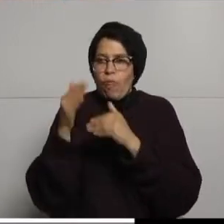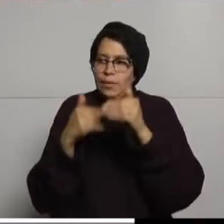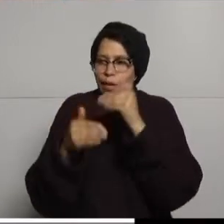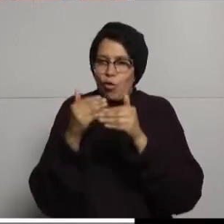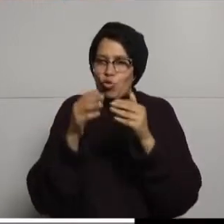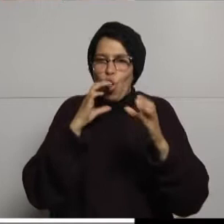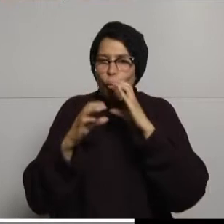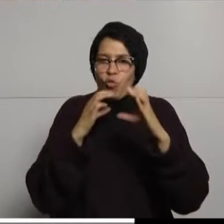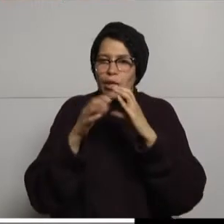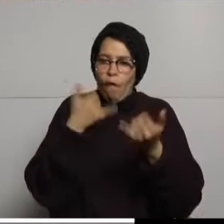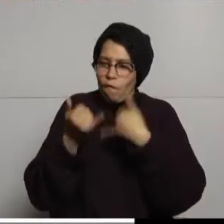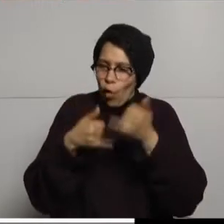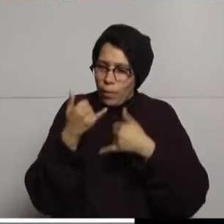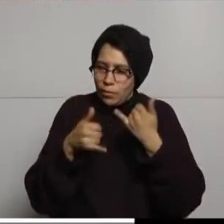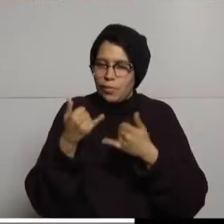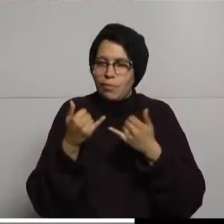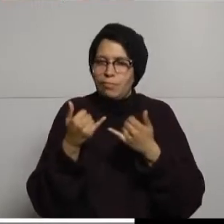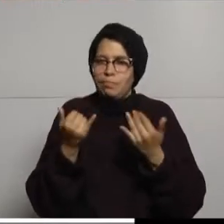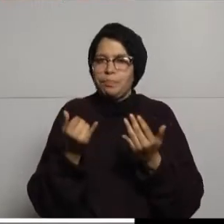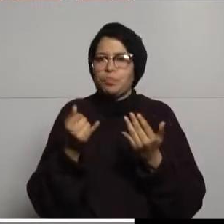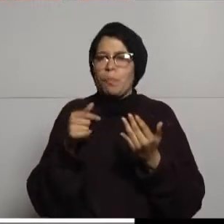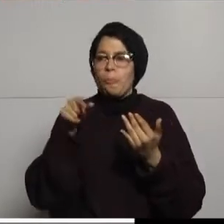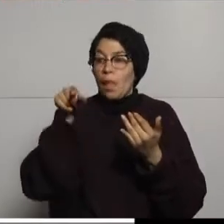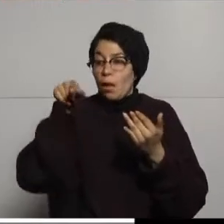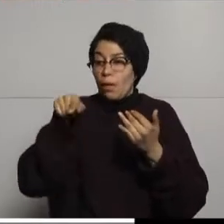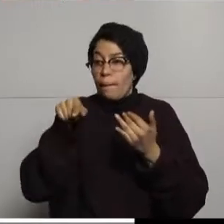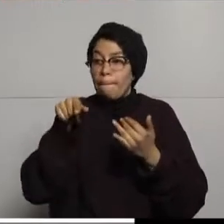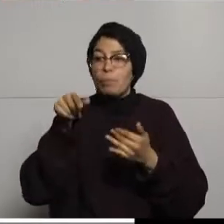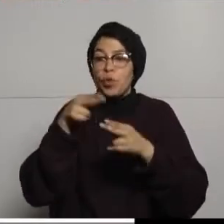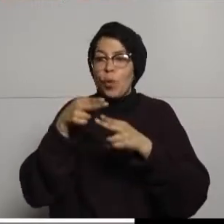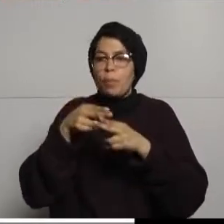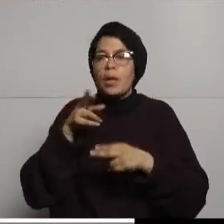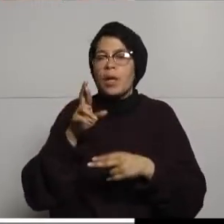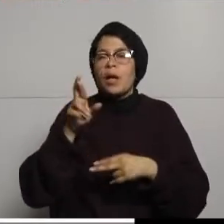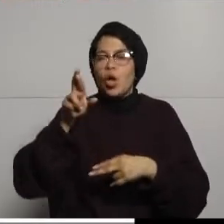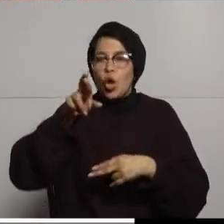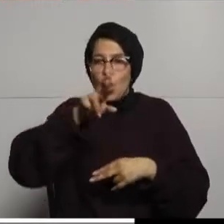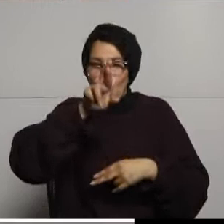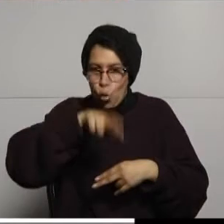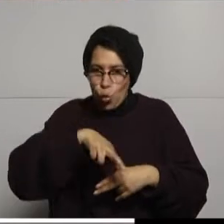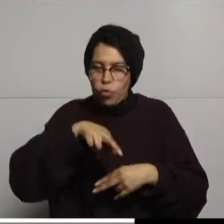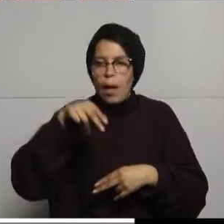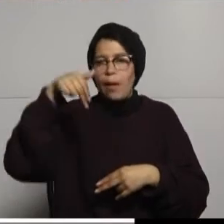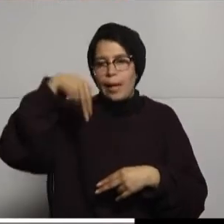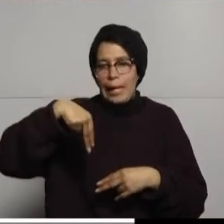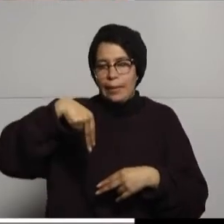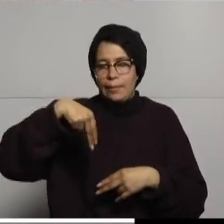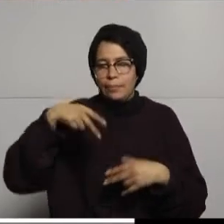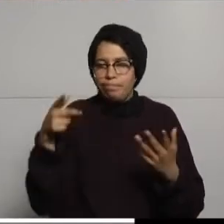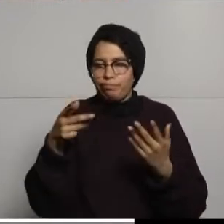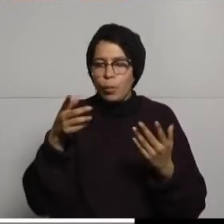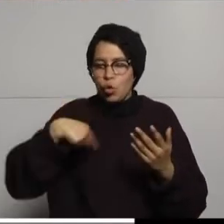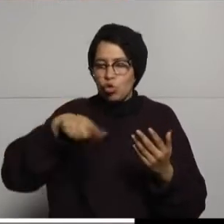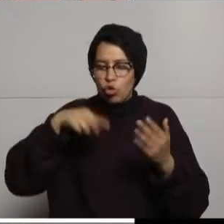y construimos un proyecto que se llama Ruta N, es un centro de desarrollo de tecnologías de información y comunicación, pero enfocado en esto que es